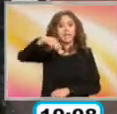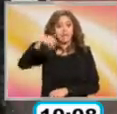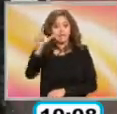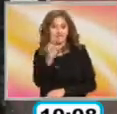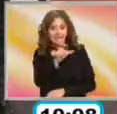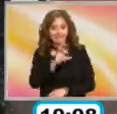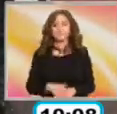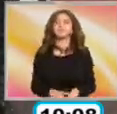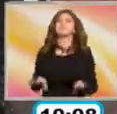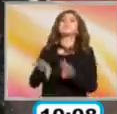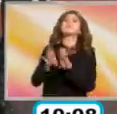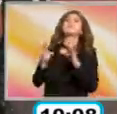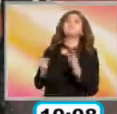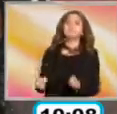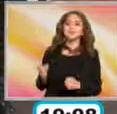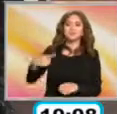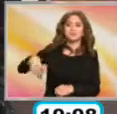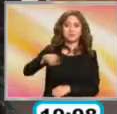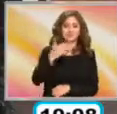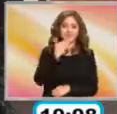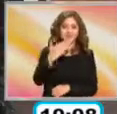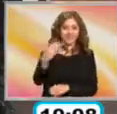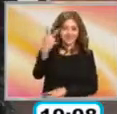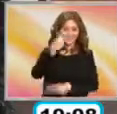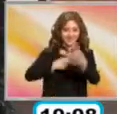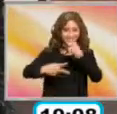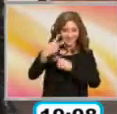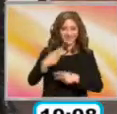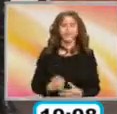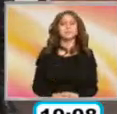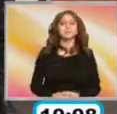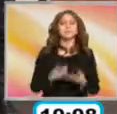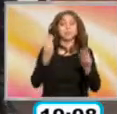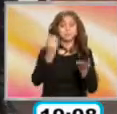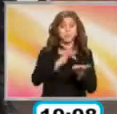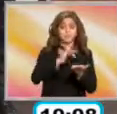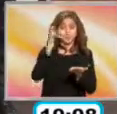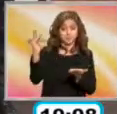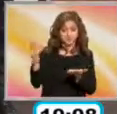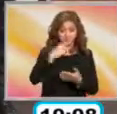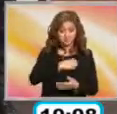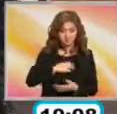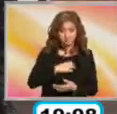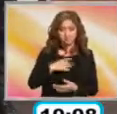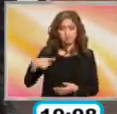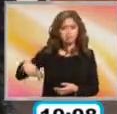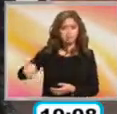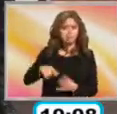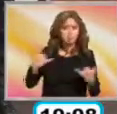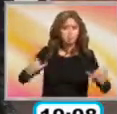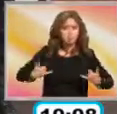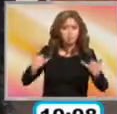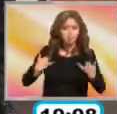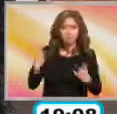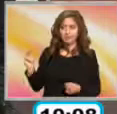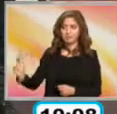¿Cómo están, plebes? Bienvenidos todos. Muchas gracias, contentísimos. A pesar de que están jóvenes, muy jóvenes, chavalos, así como su